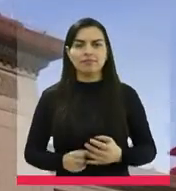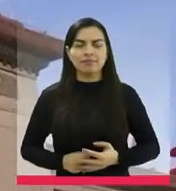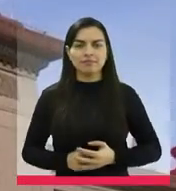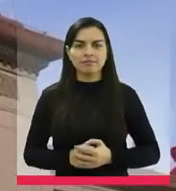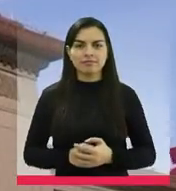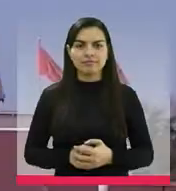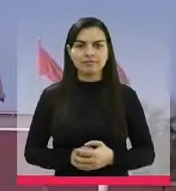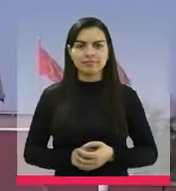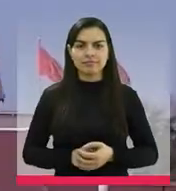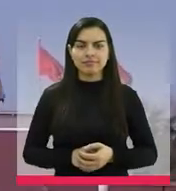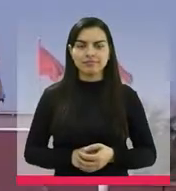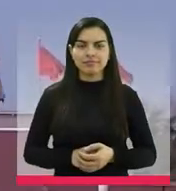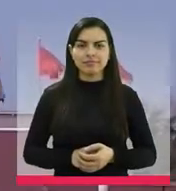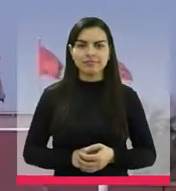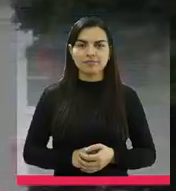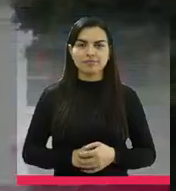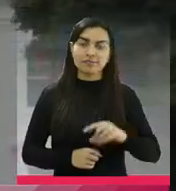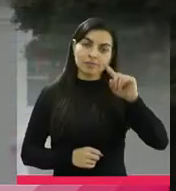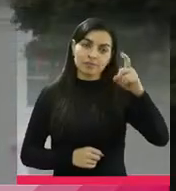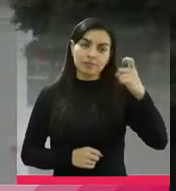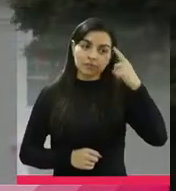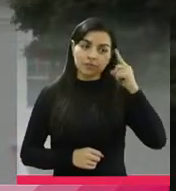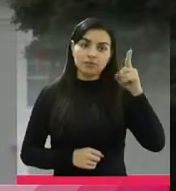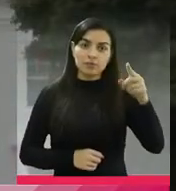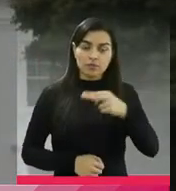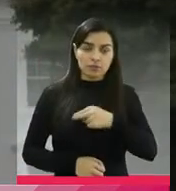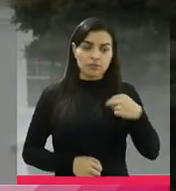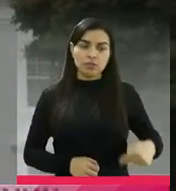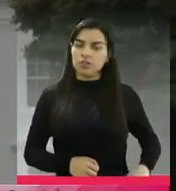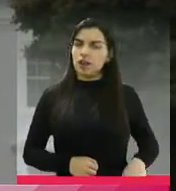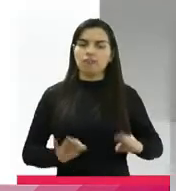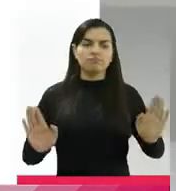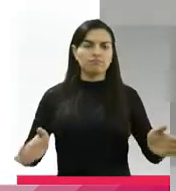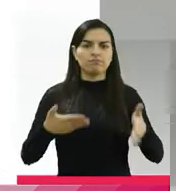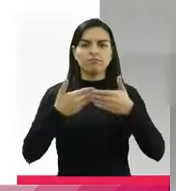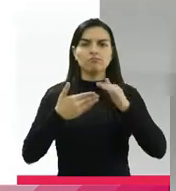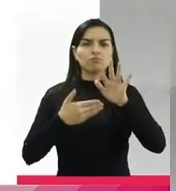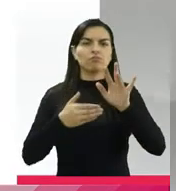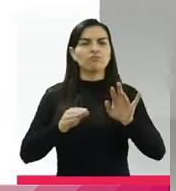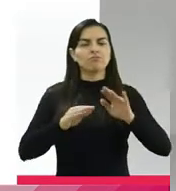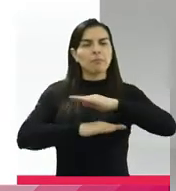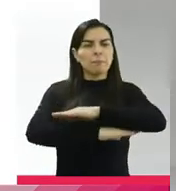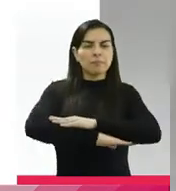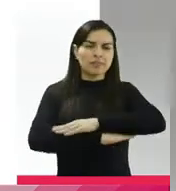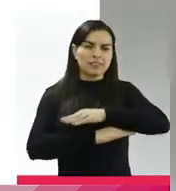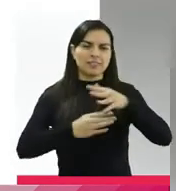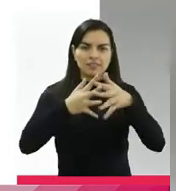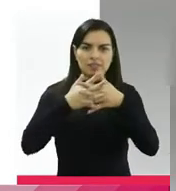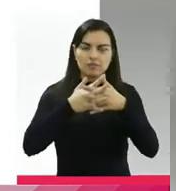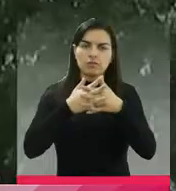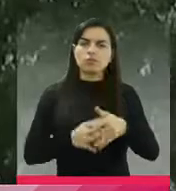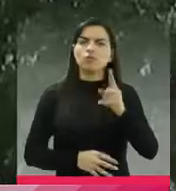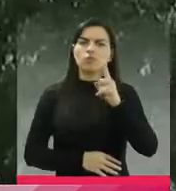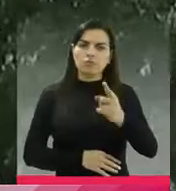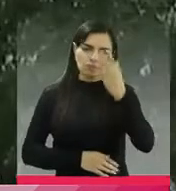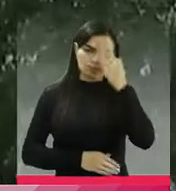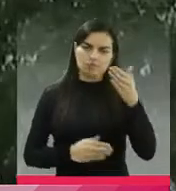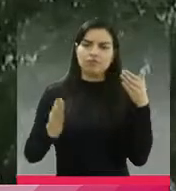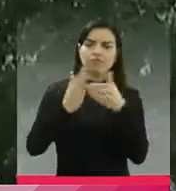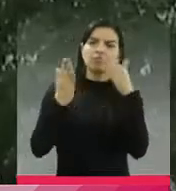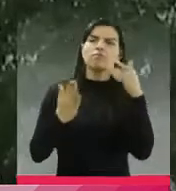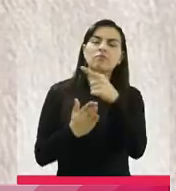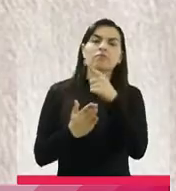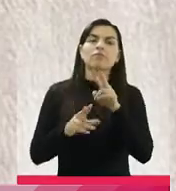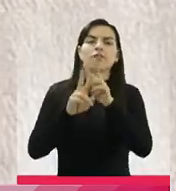el gobierno de china ordenó el cierre del consulado de eeuu en la ciudad de chengdu como represalia a la orden de clausura de la oficina diplomática